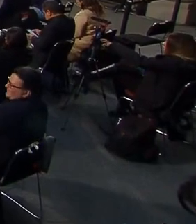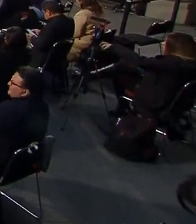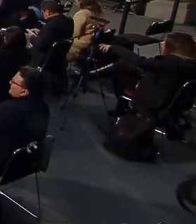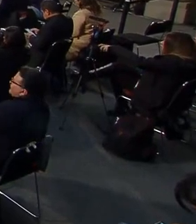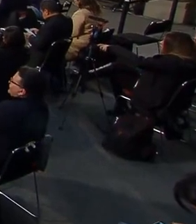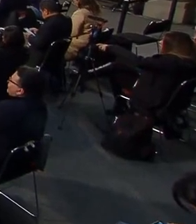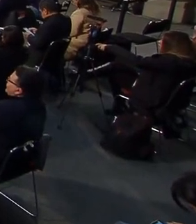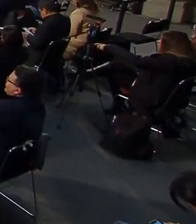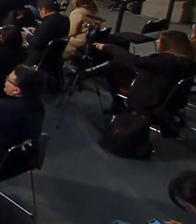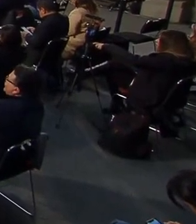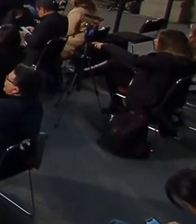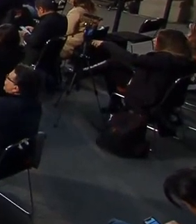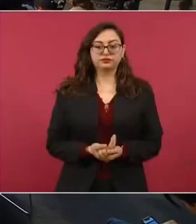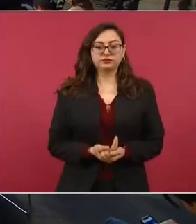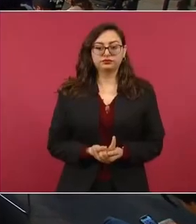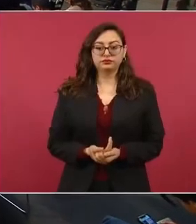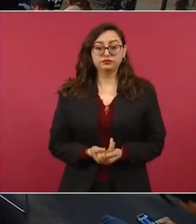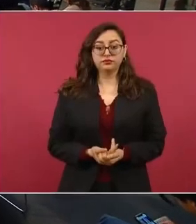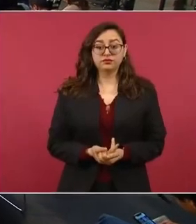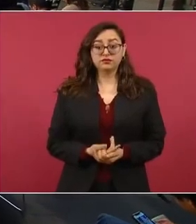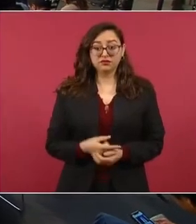el principal demócrata.